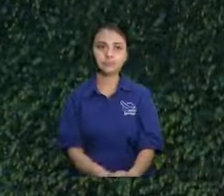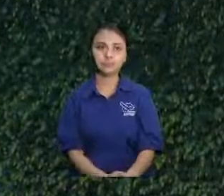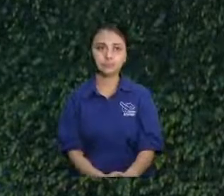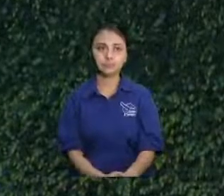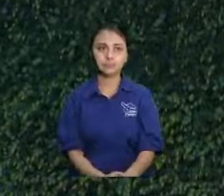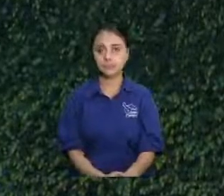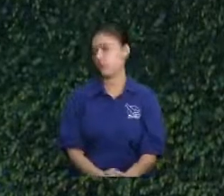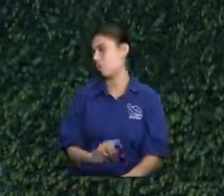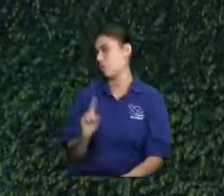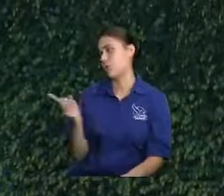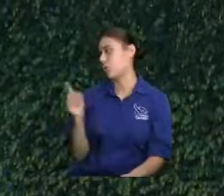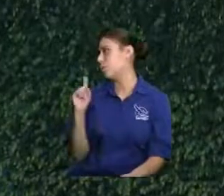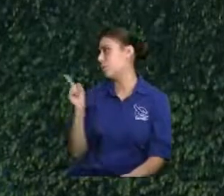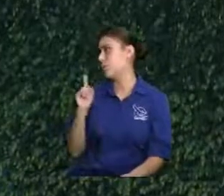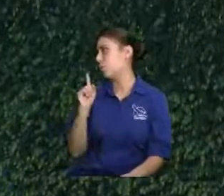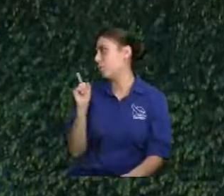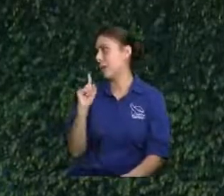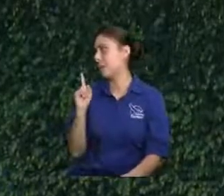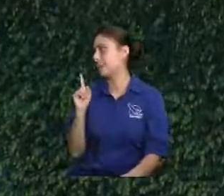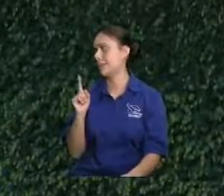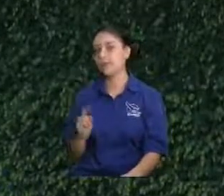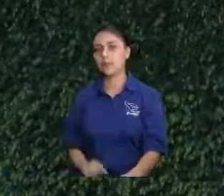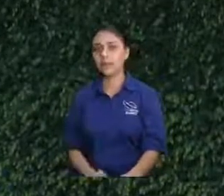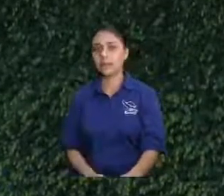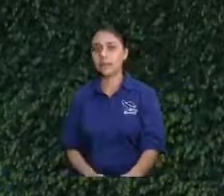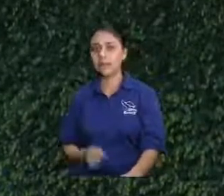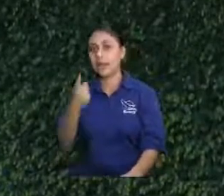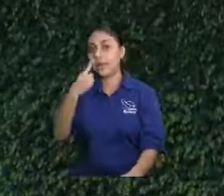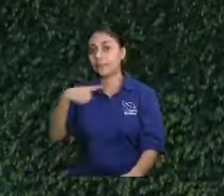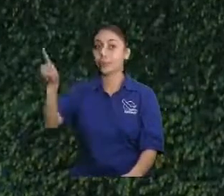No me vas a resultar con que te vas a ir a la fiesta de gallo,